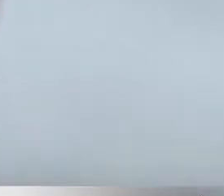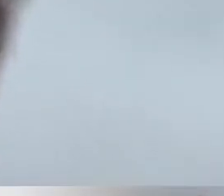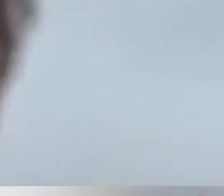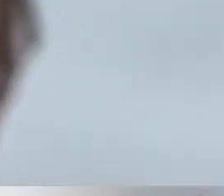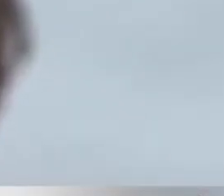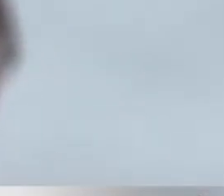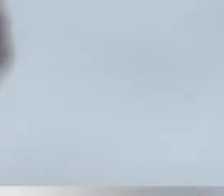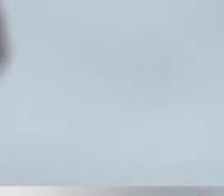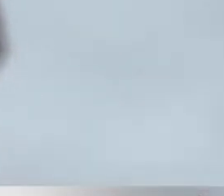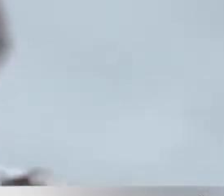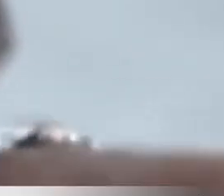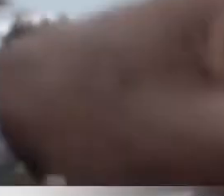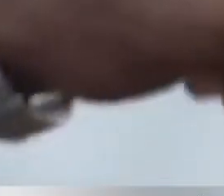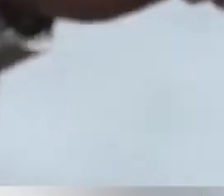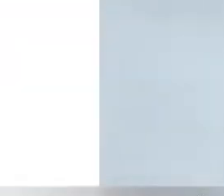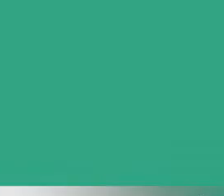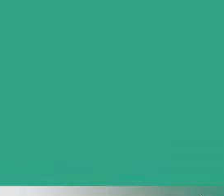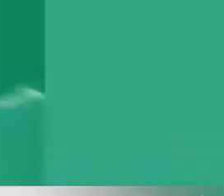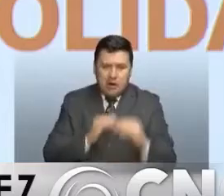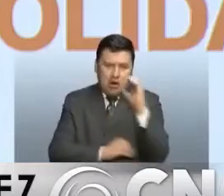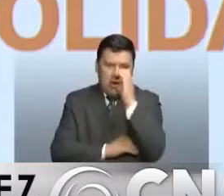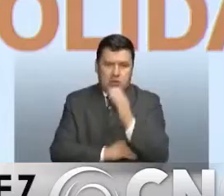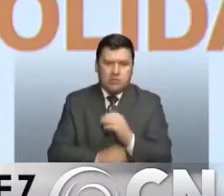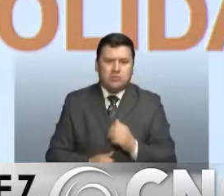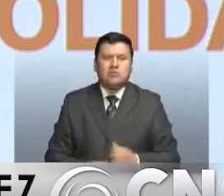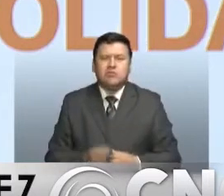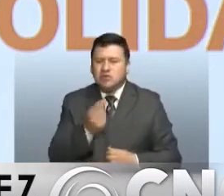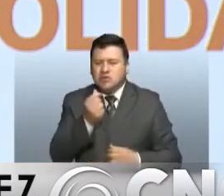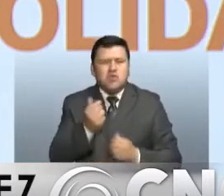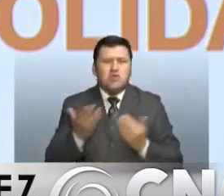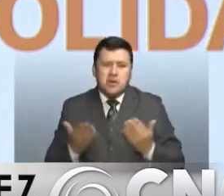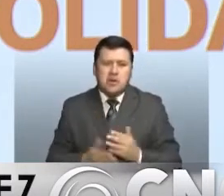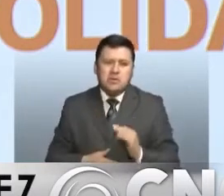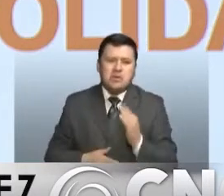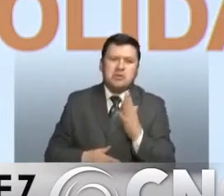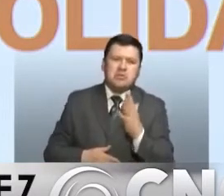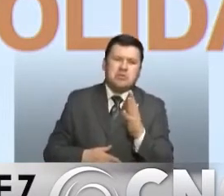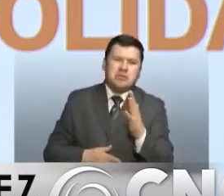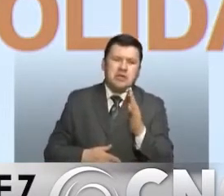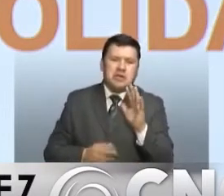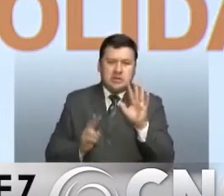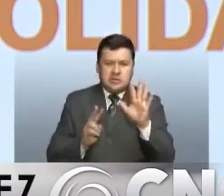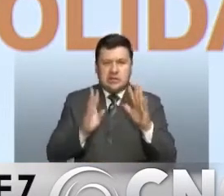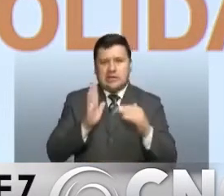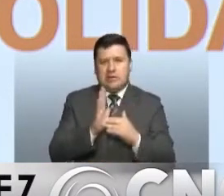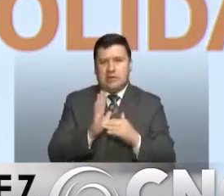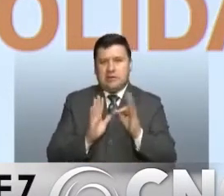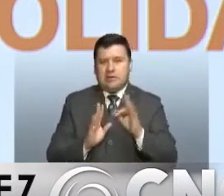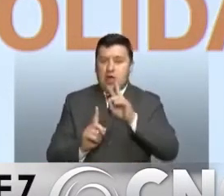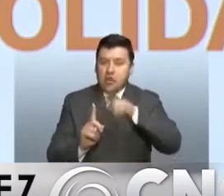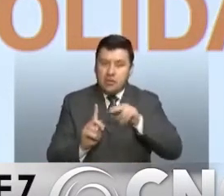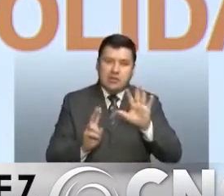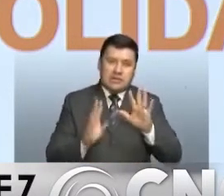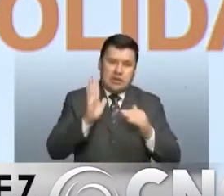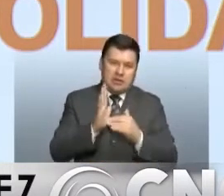productos de la canasta familiar y otros esenciales a la gran de su monto pues aproximadamente 75 mil pesos cada dos meses